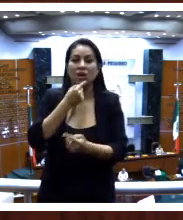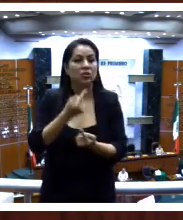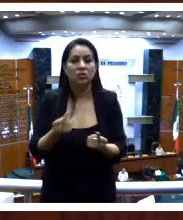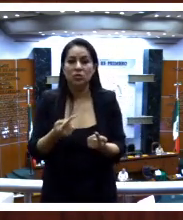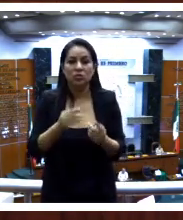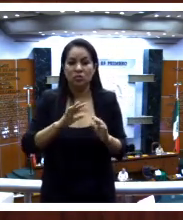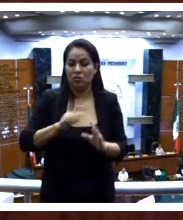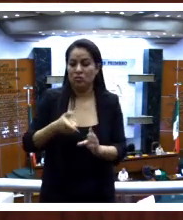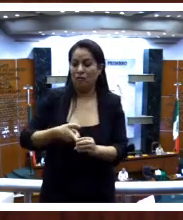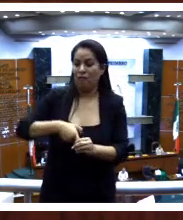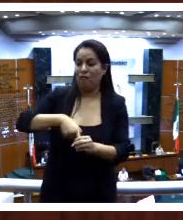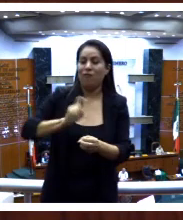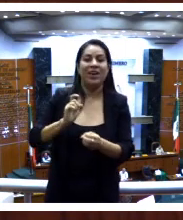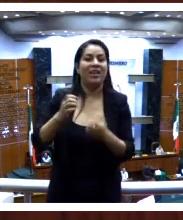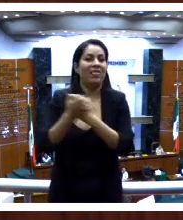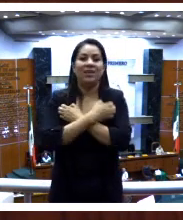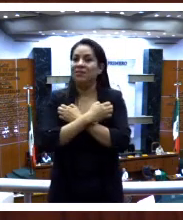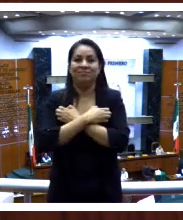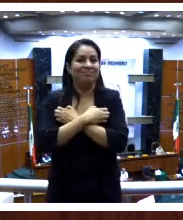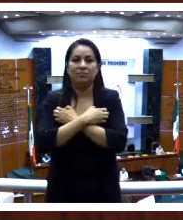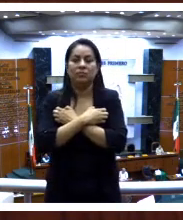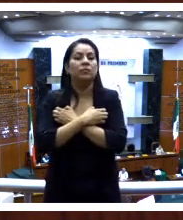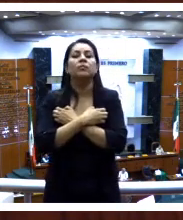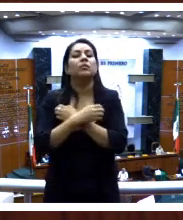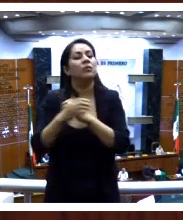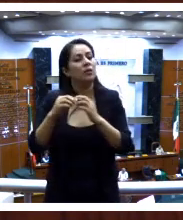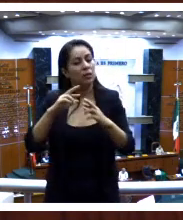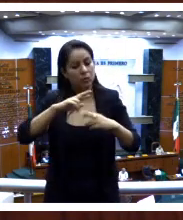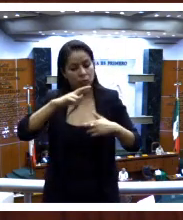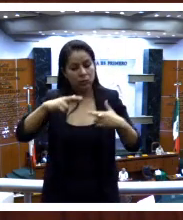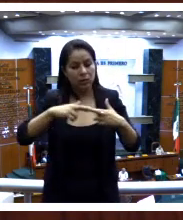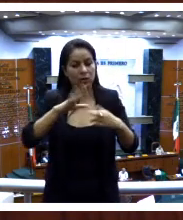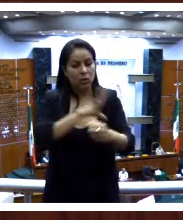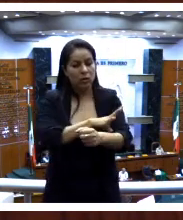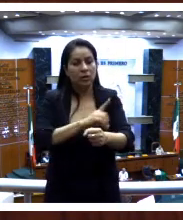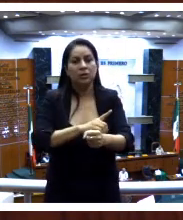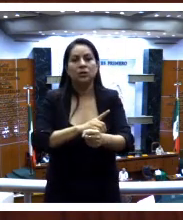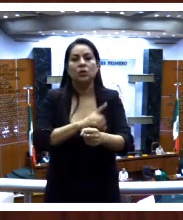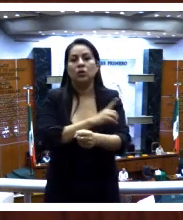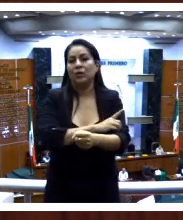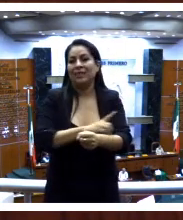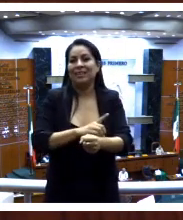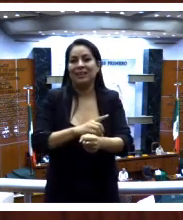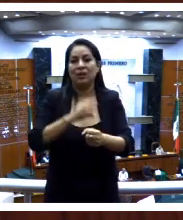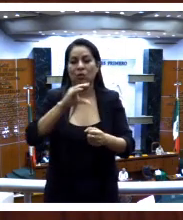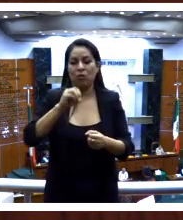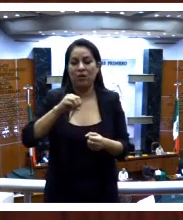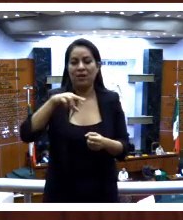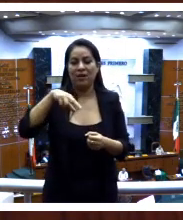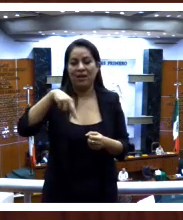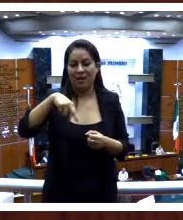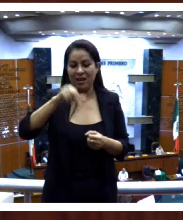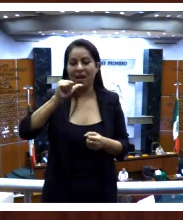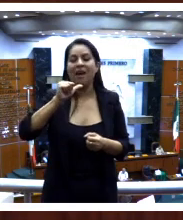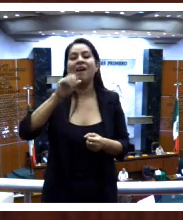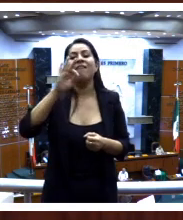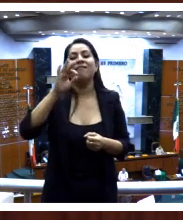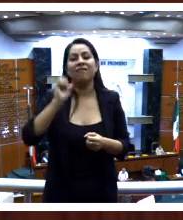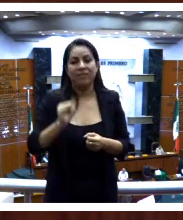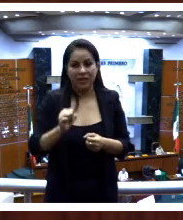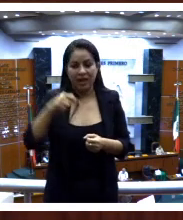sin educación. Entonces tenemos una relación de coordinación con el delegado del CONAFE aquí en Guerrero y sí,